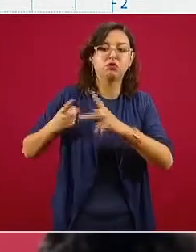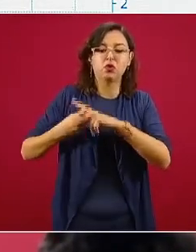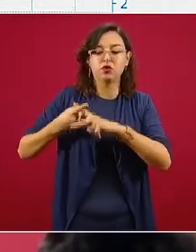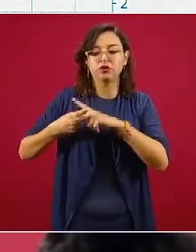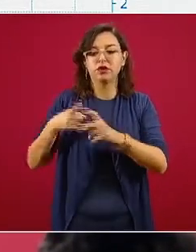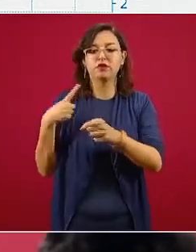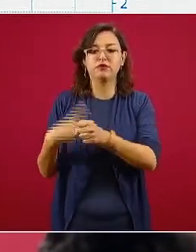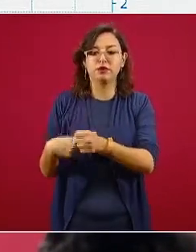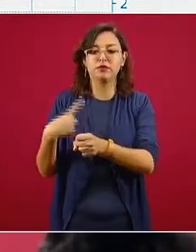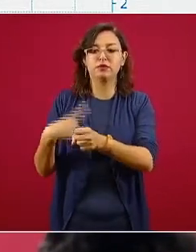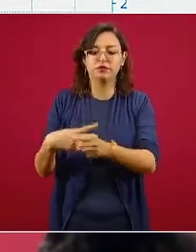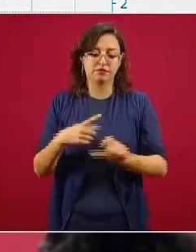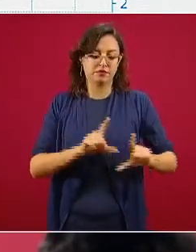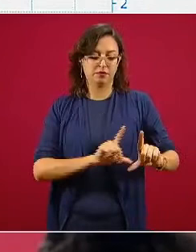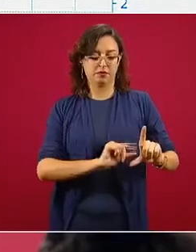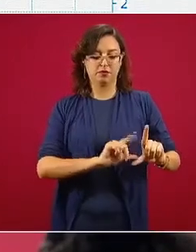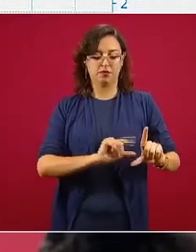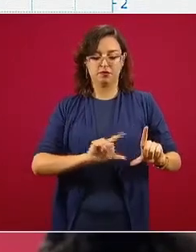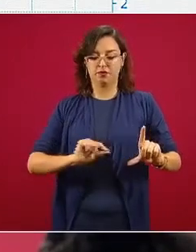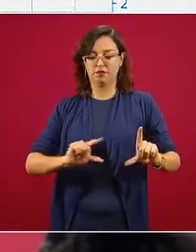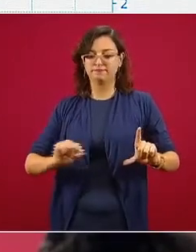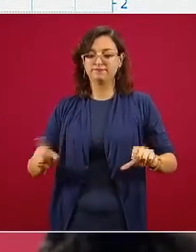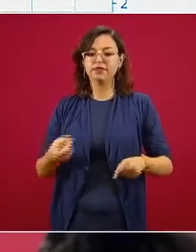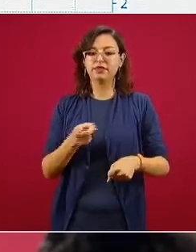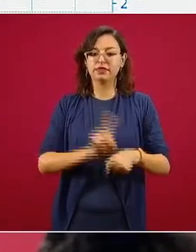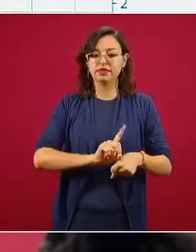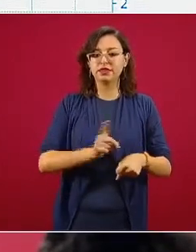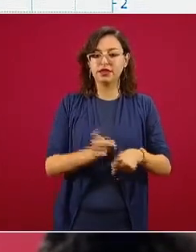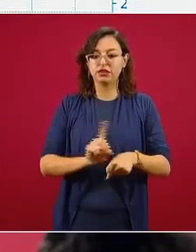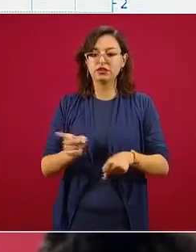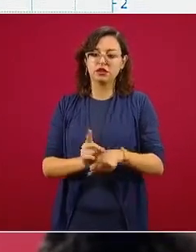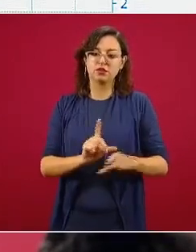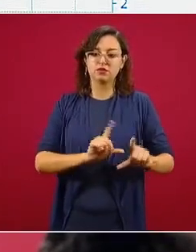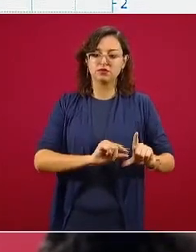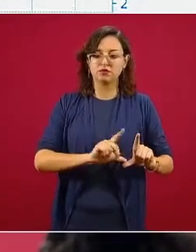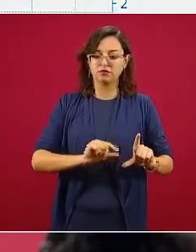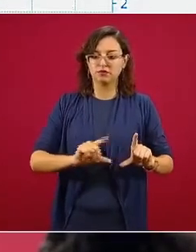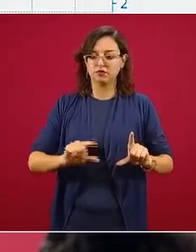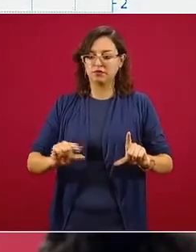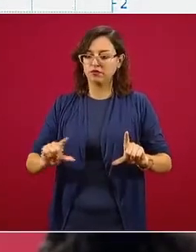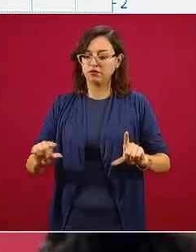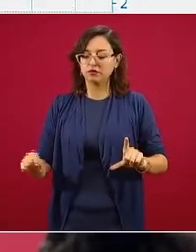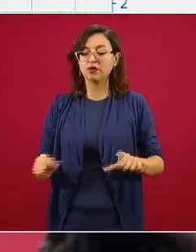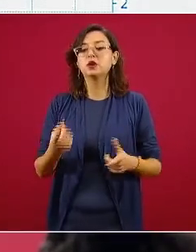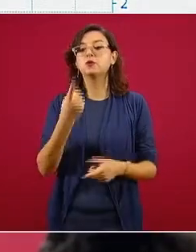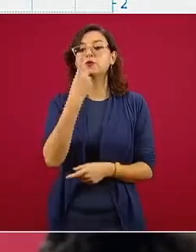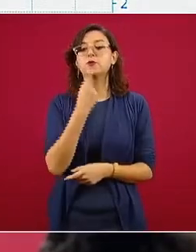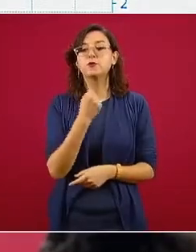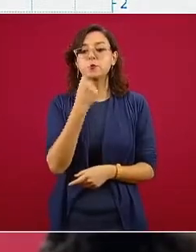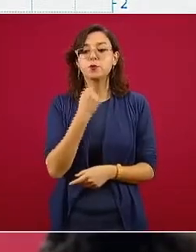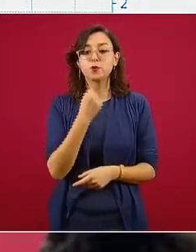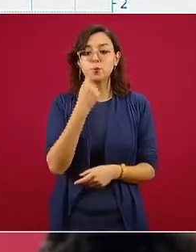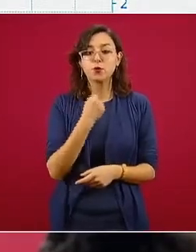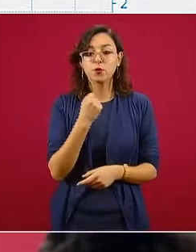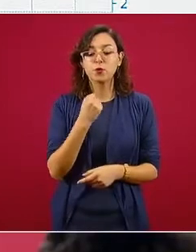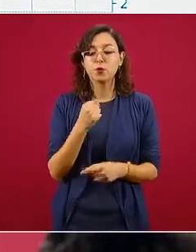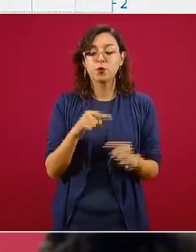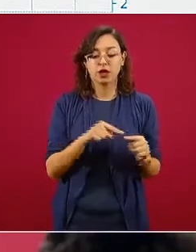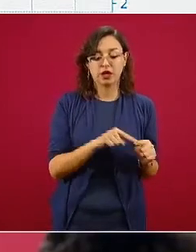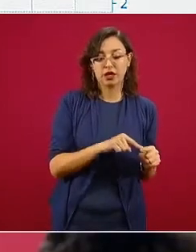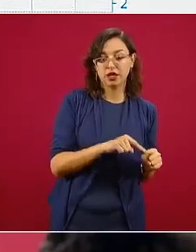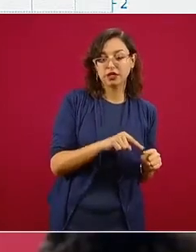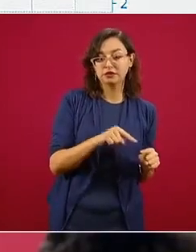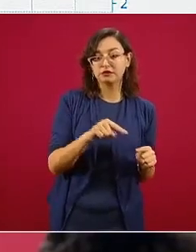que están en las barras o estas rayitas azules, y en la línea roja está lo que se